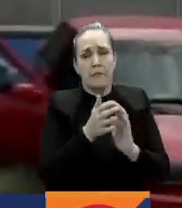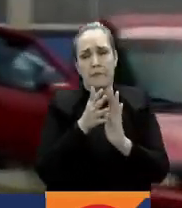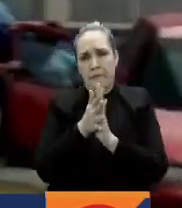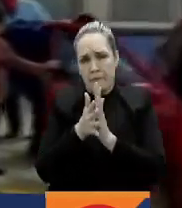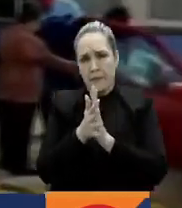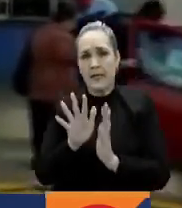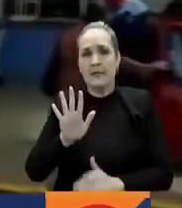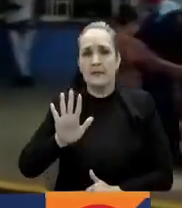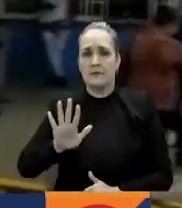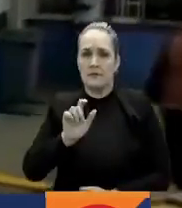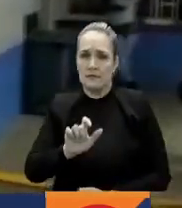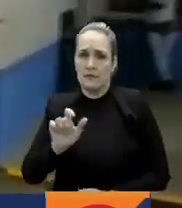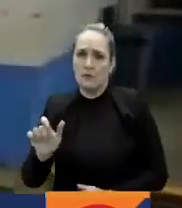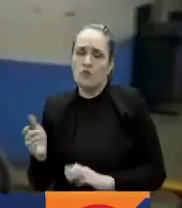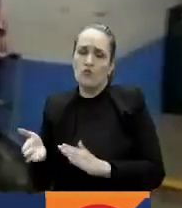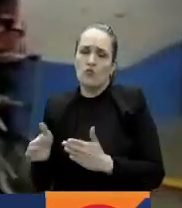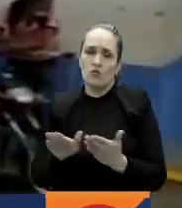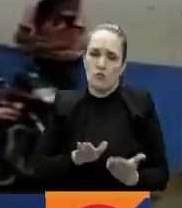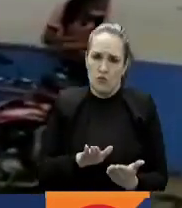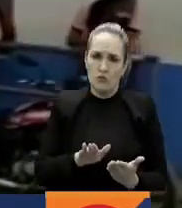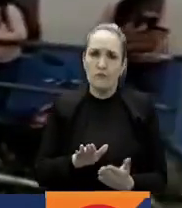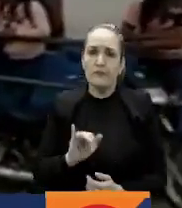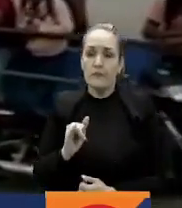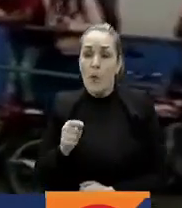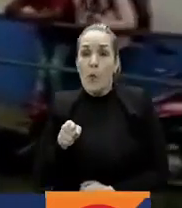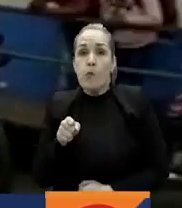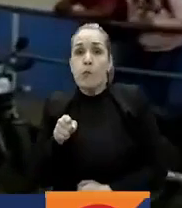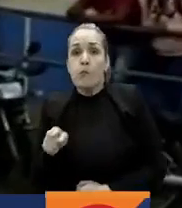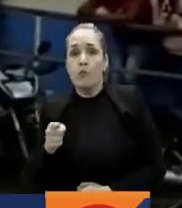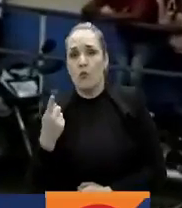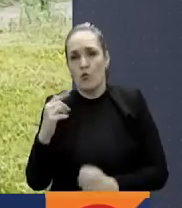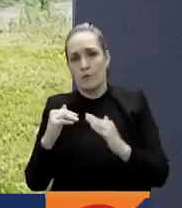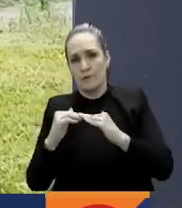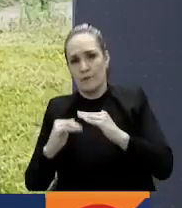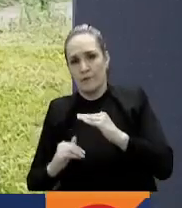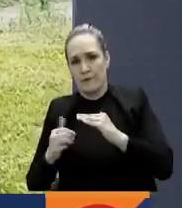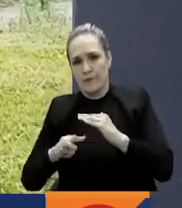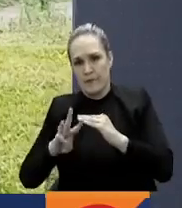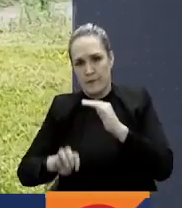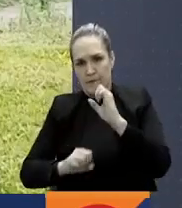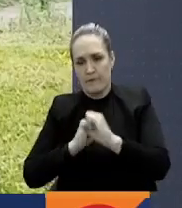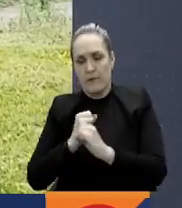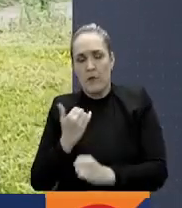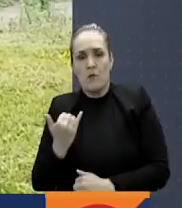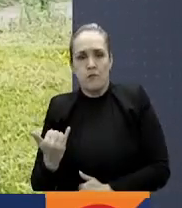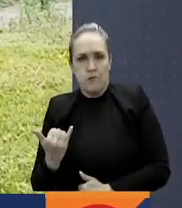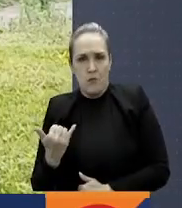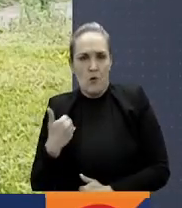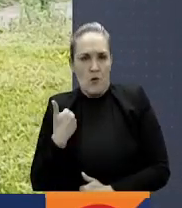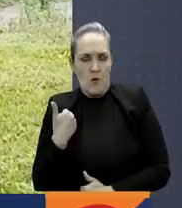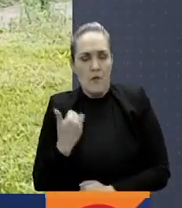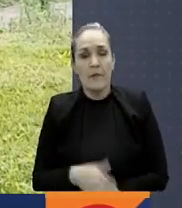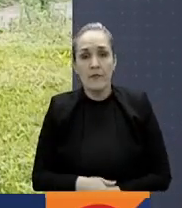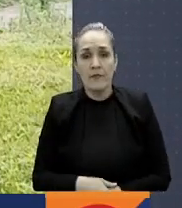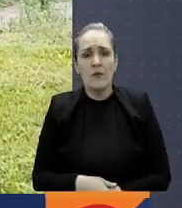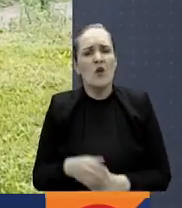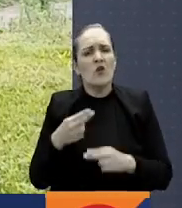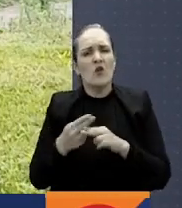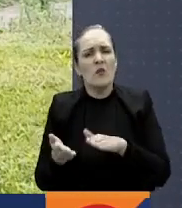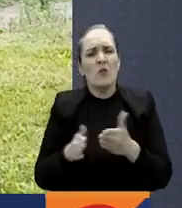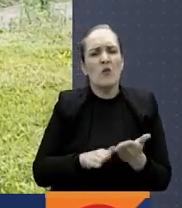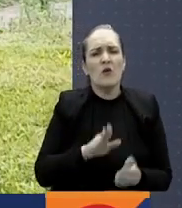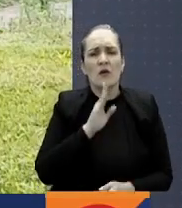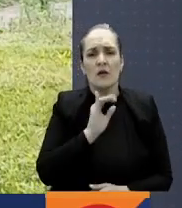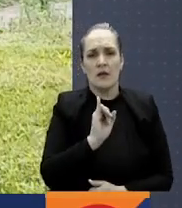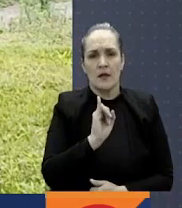manifestamos que hay 5 personas fallecidas, entre los cuales se encuentra un menor de edad. Las personas fallecidas corresponden a los nombres de